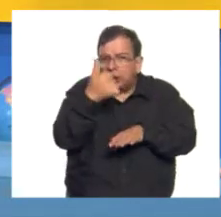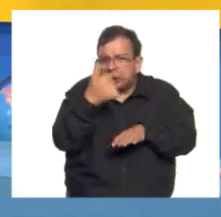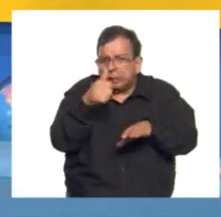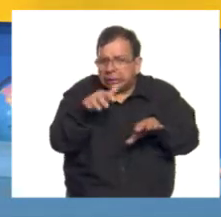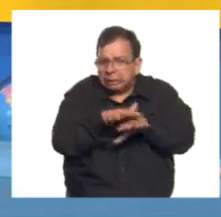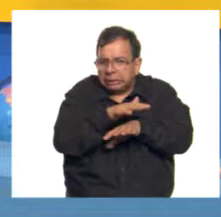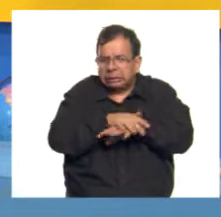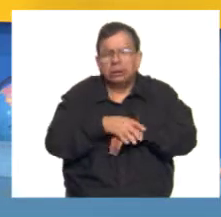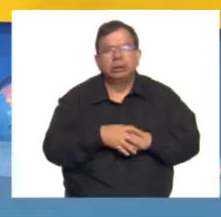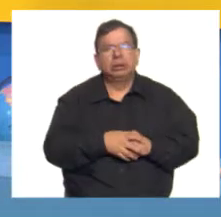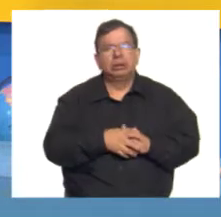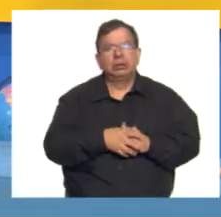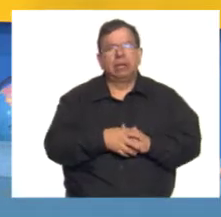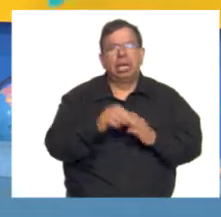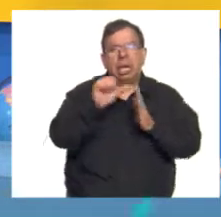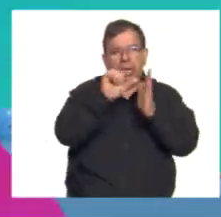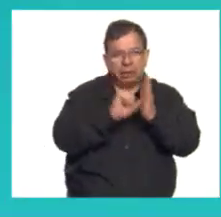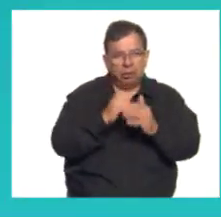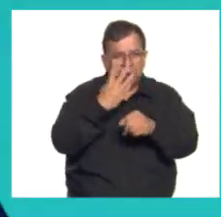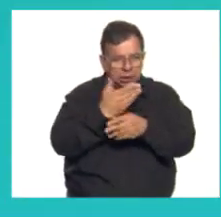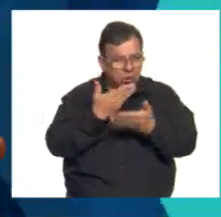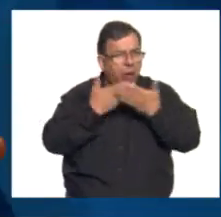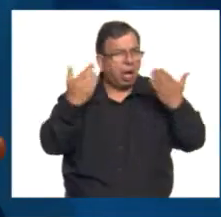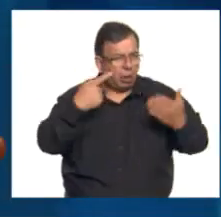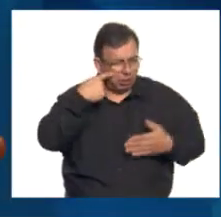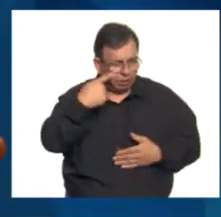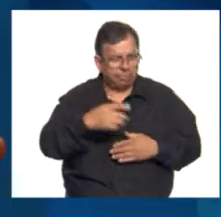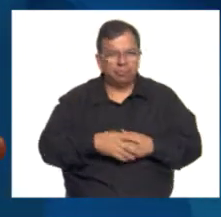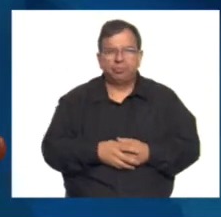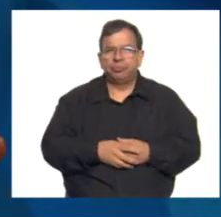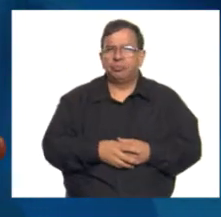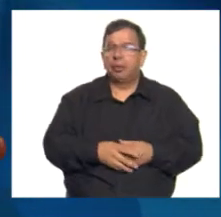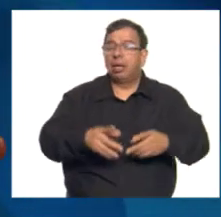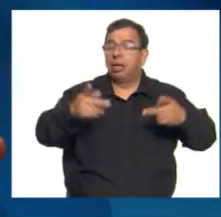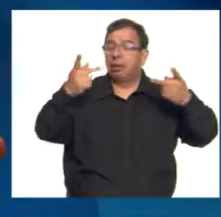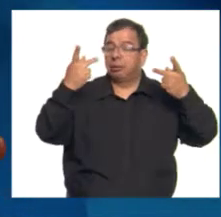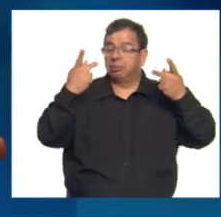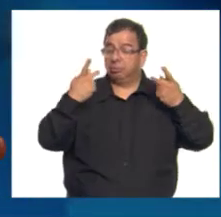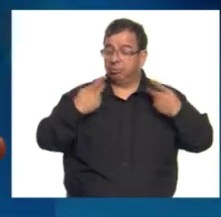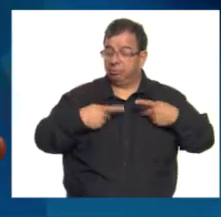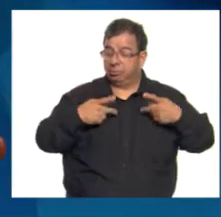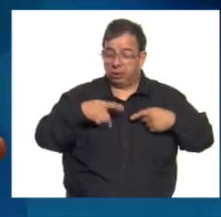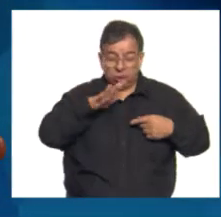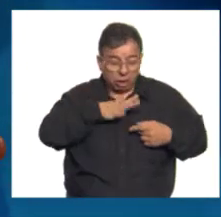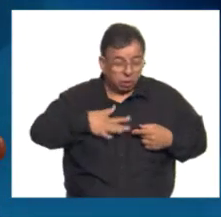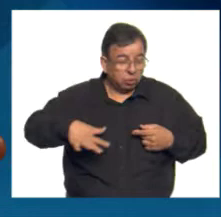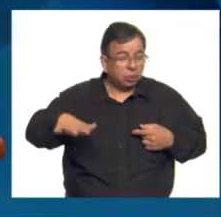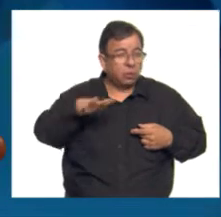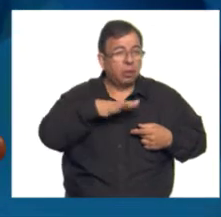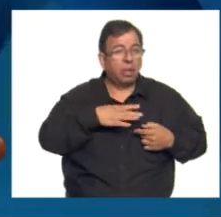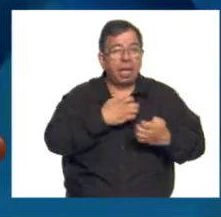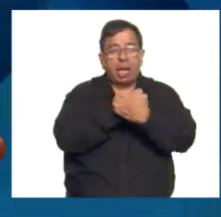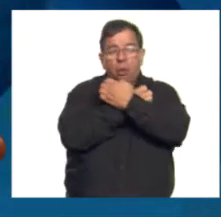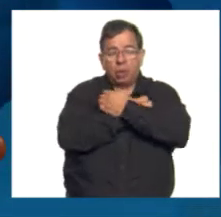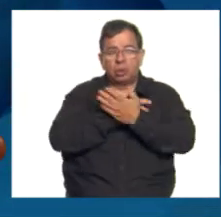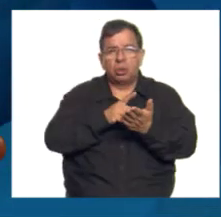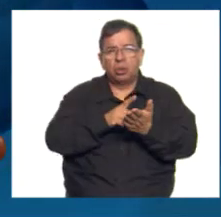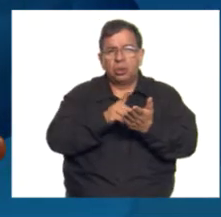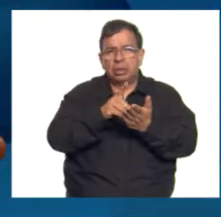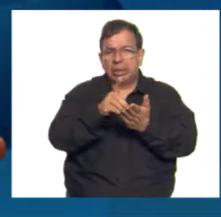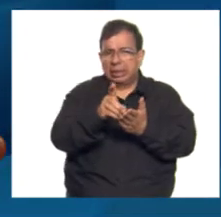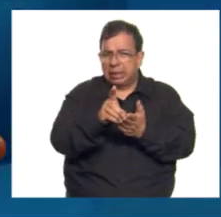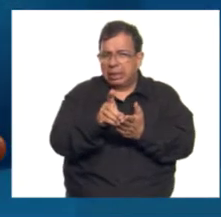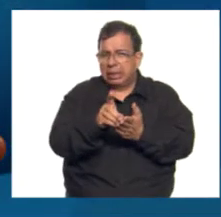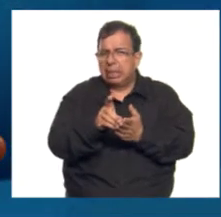el artículo 3 dice así: toda persona tiene derecho a la educación. El Estado,